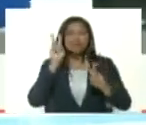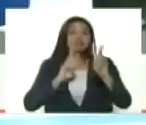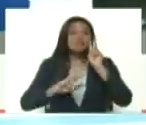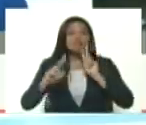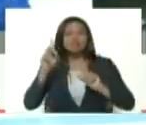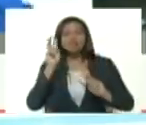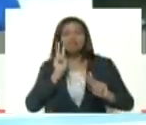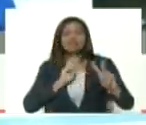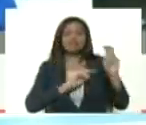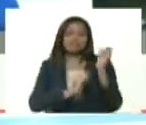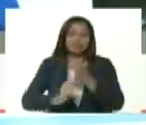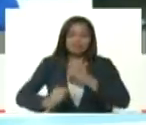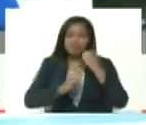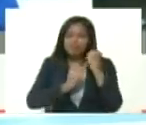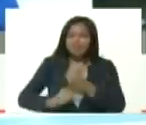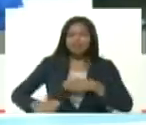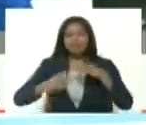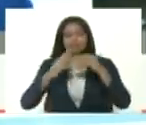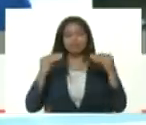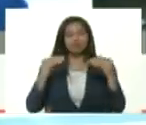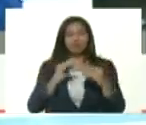Limpieza, limpieza, limpieza.